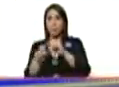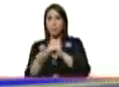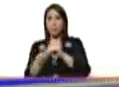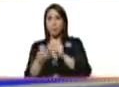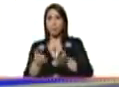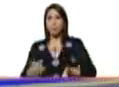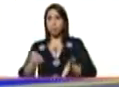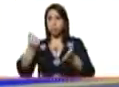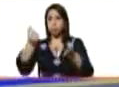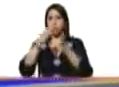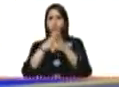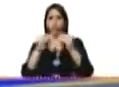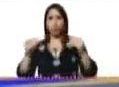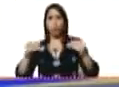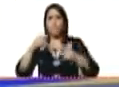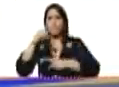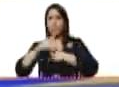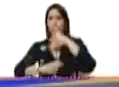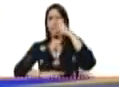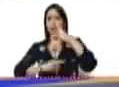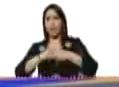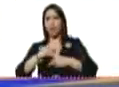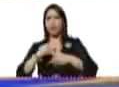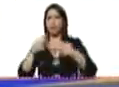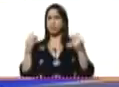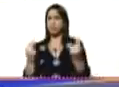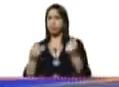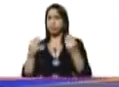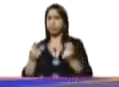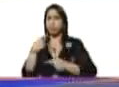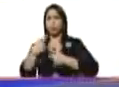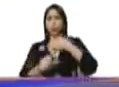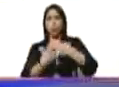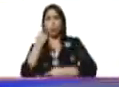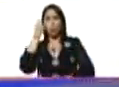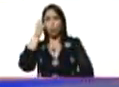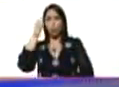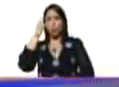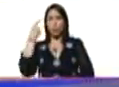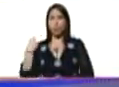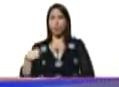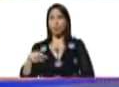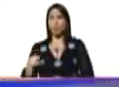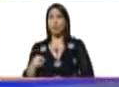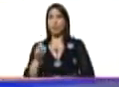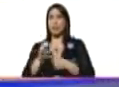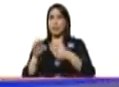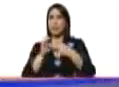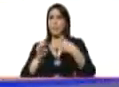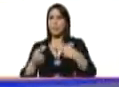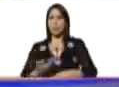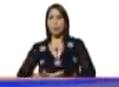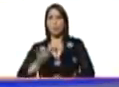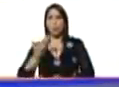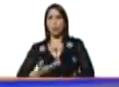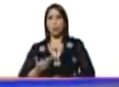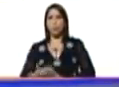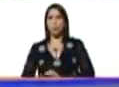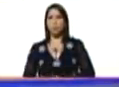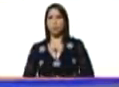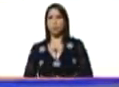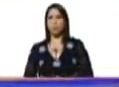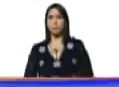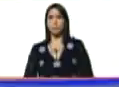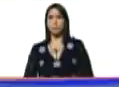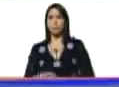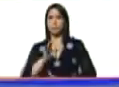y todos los planes que se activan a diario, que tienen un elemento clave: